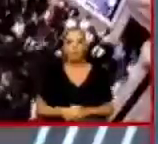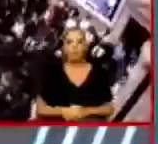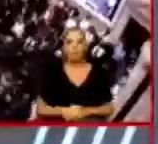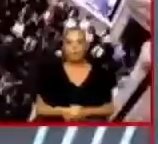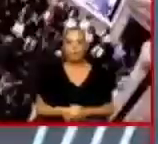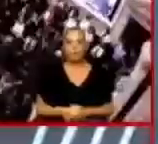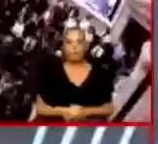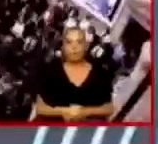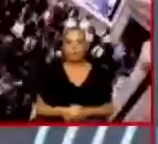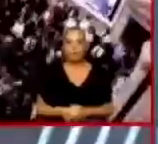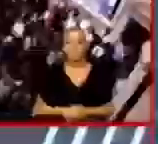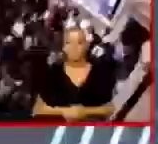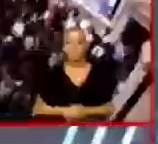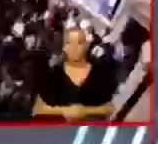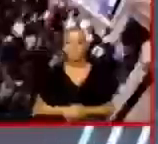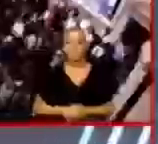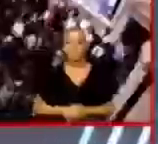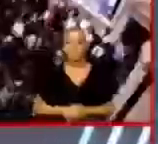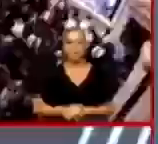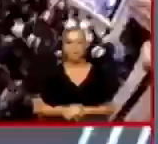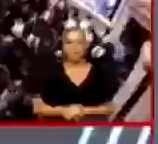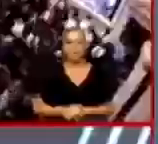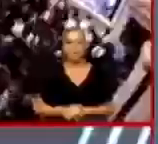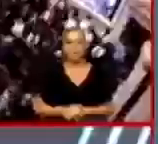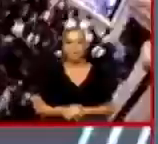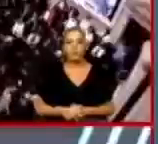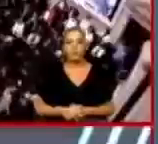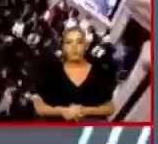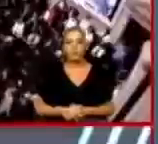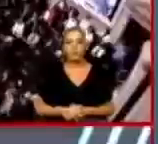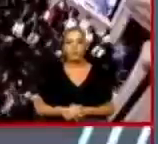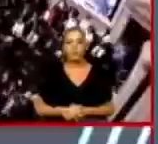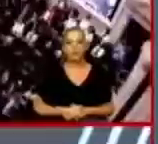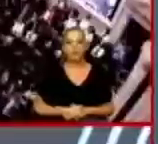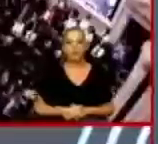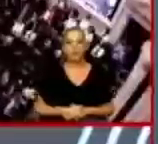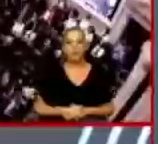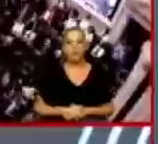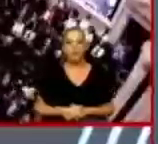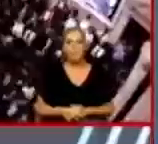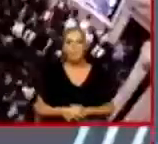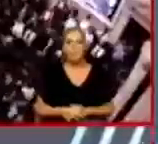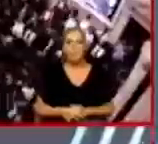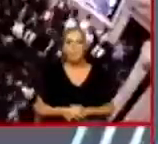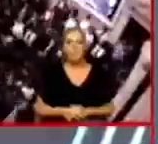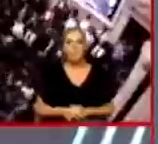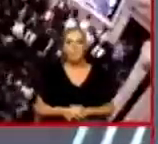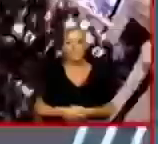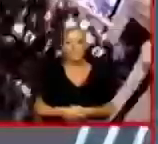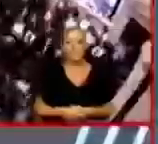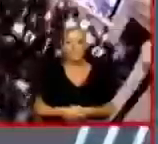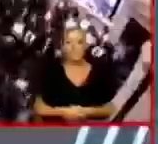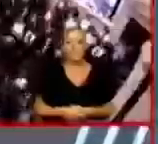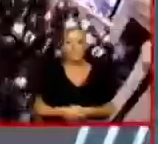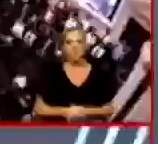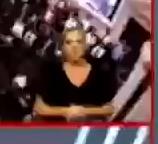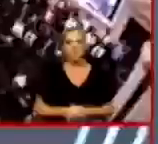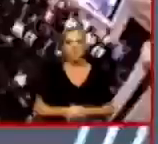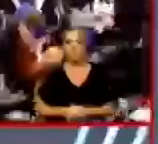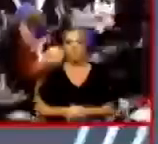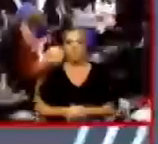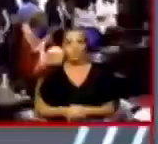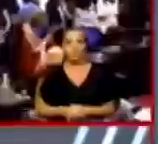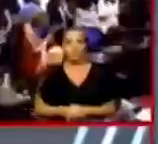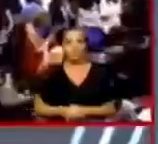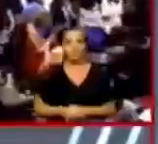política económica. Es así, lo que tenemos experiencia en la negociación con el fondo, que hemos visto pasar funcionarios, que hemos hablado con ellos, que hemos tenido off